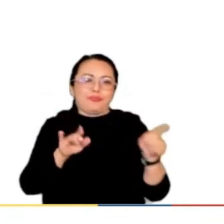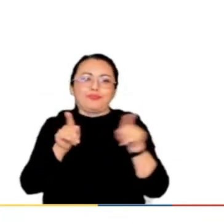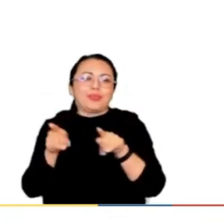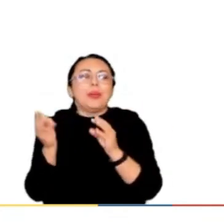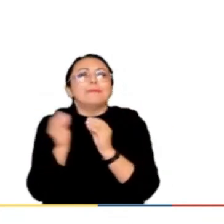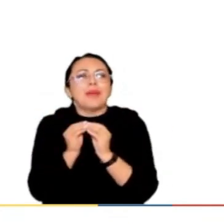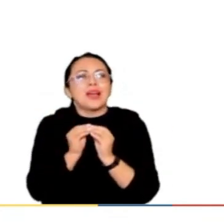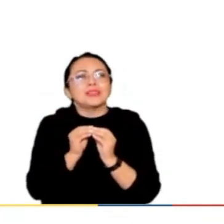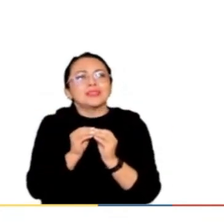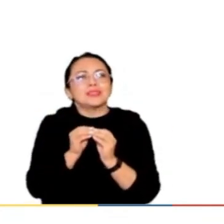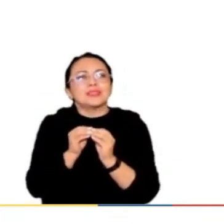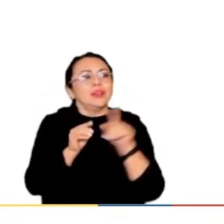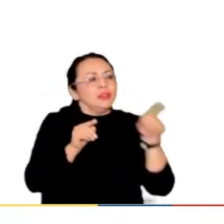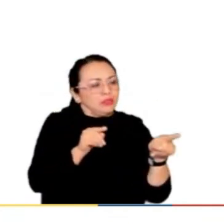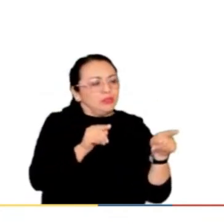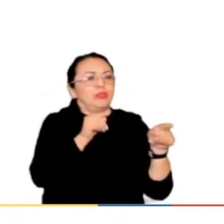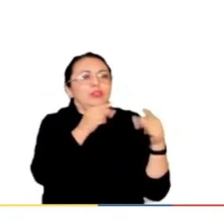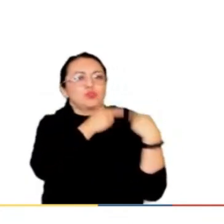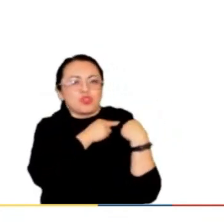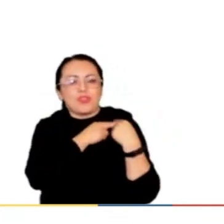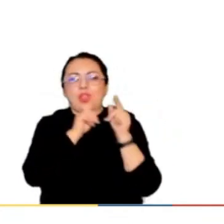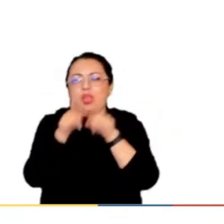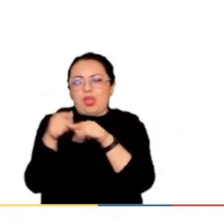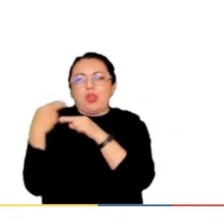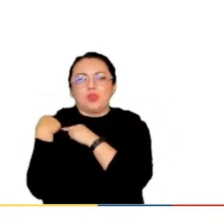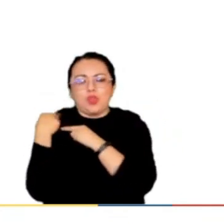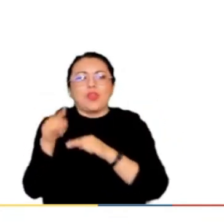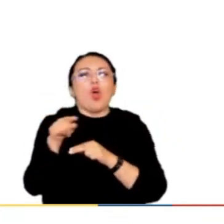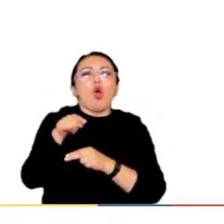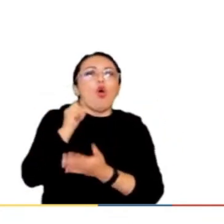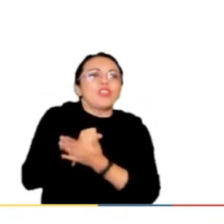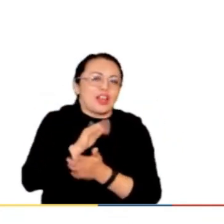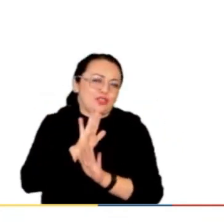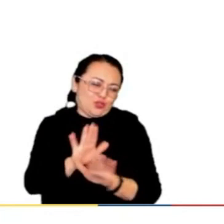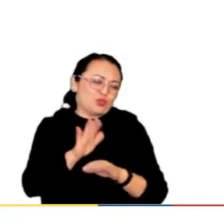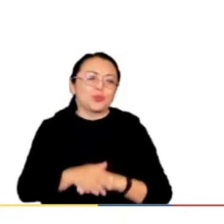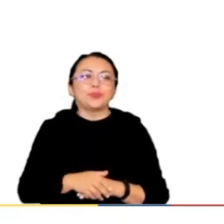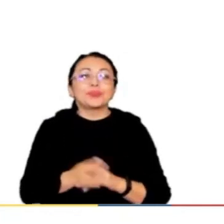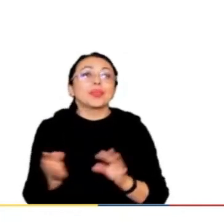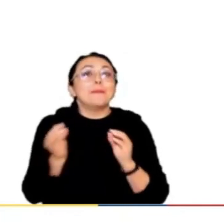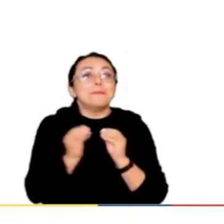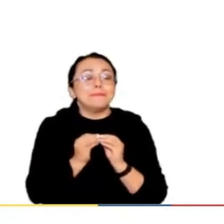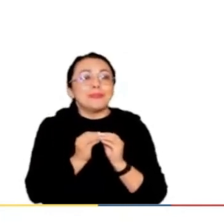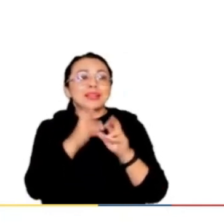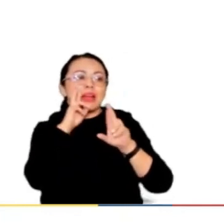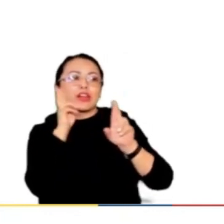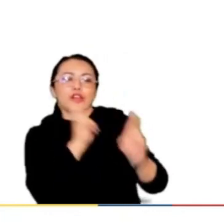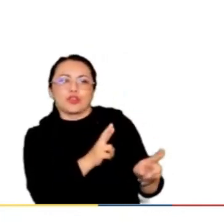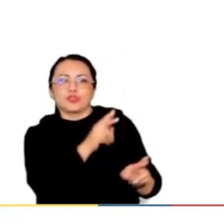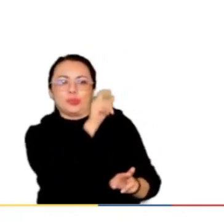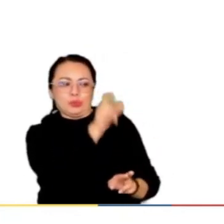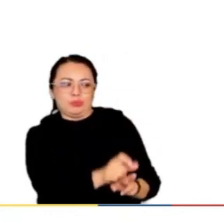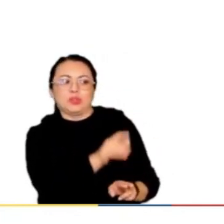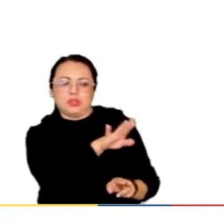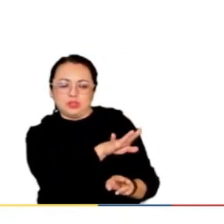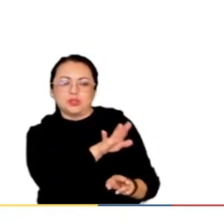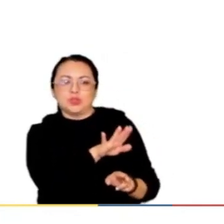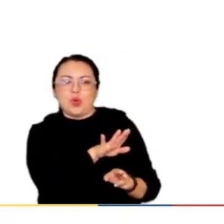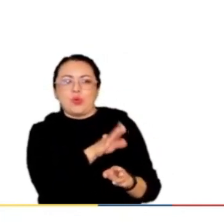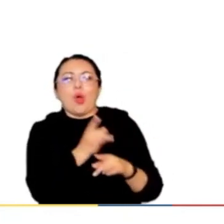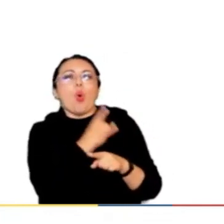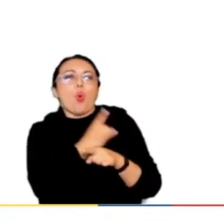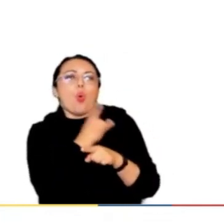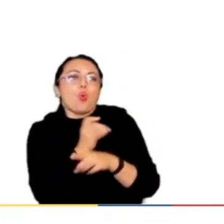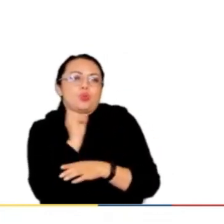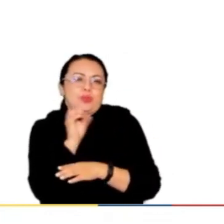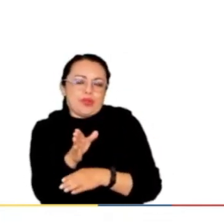obligaciones de las partes, primero que todo entre el conocimiento del cliente y entre las obligaciones adicionales que está exigiendo el